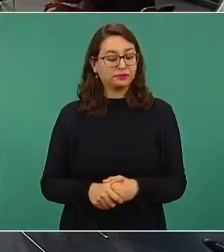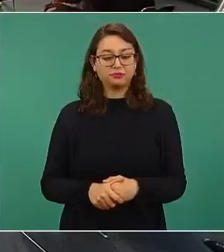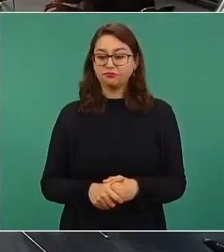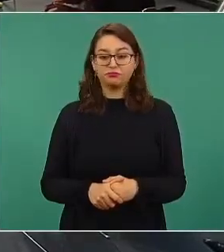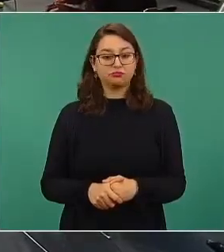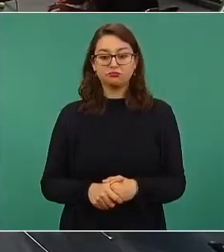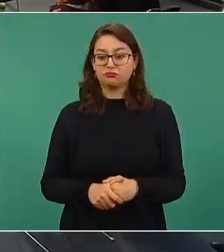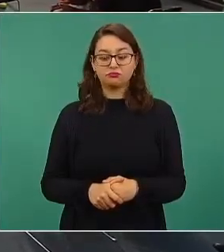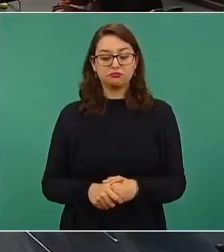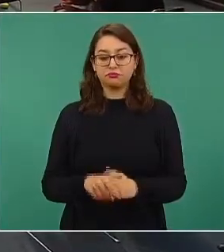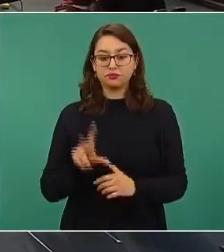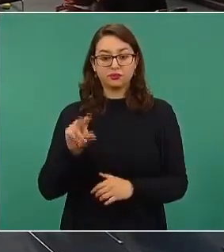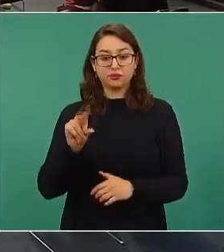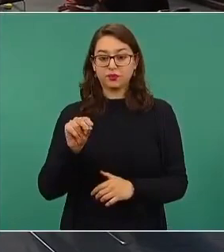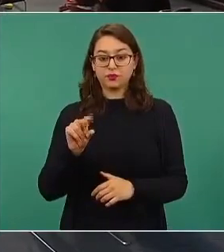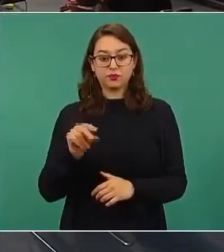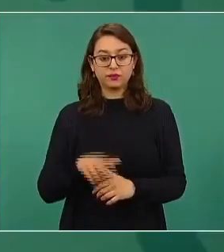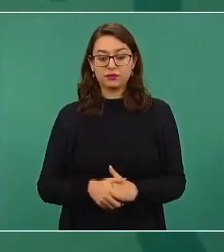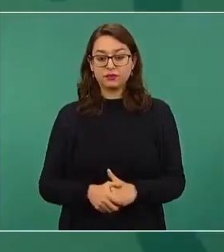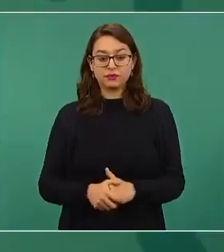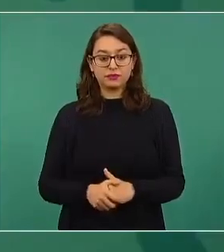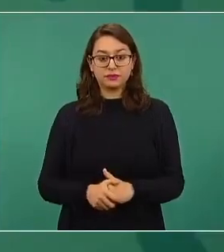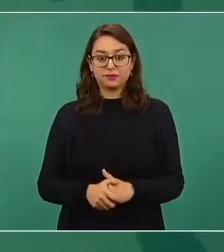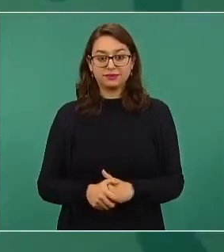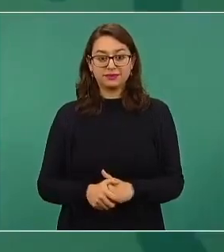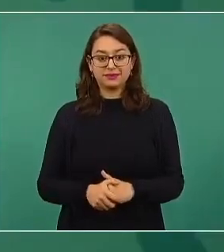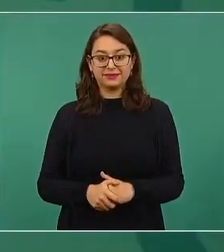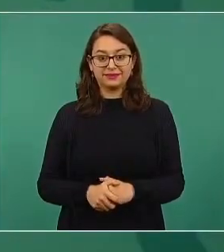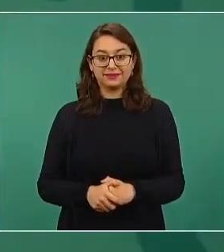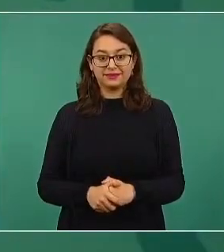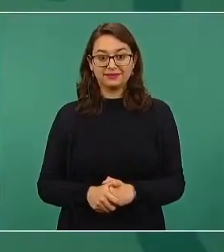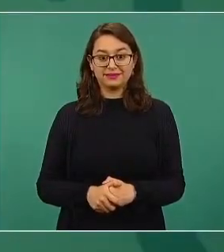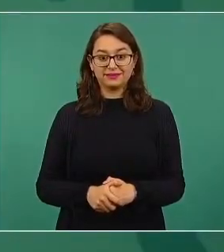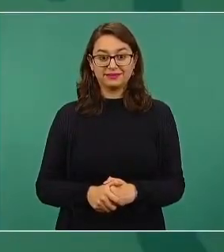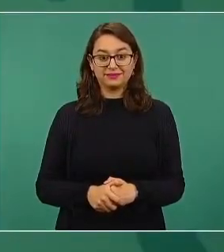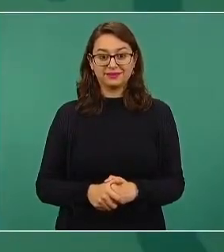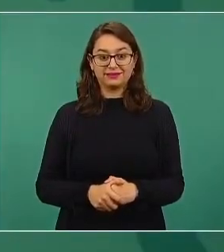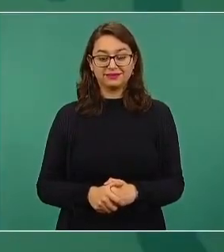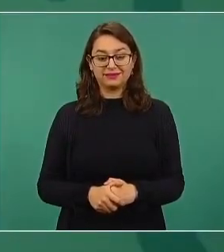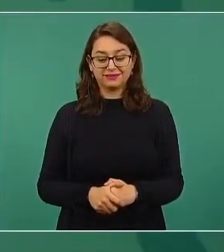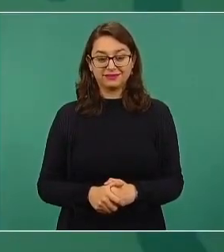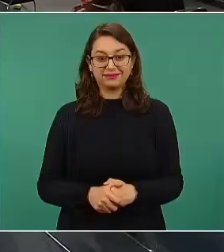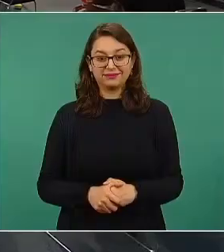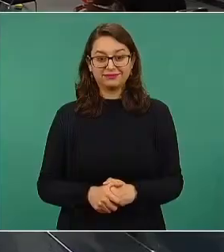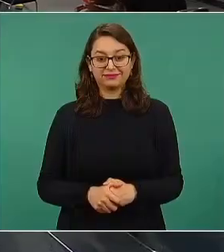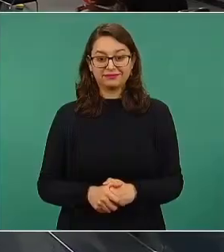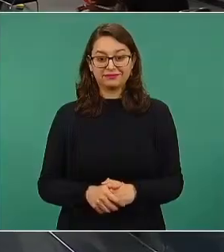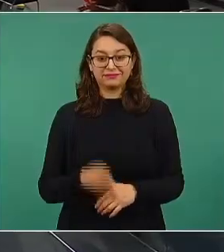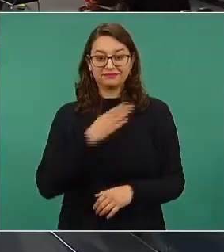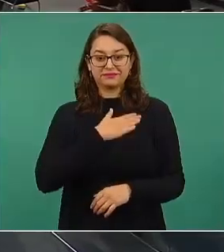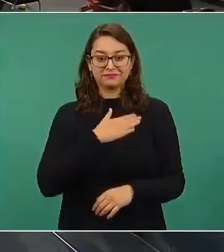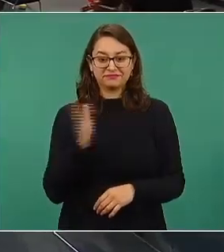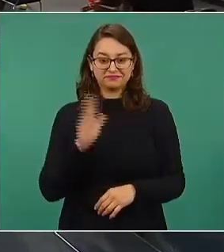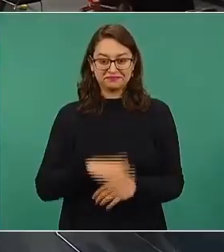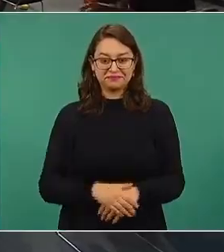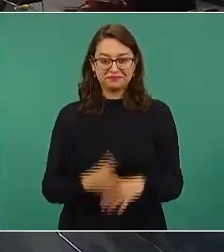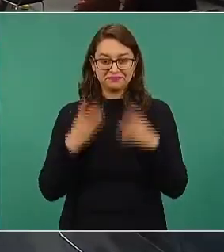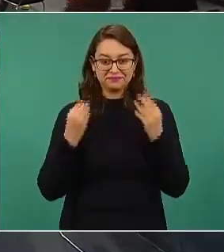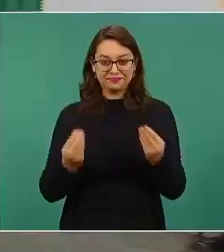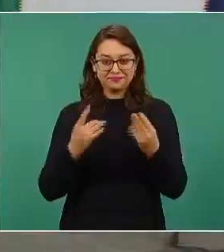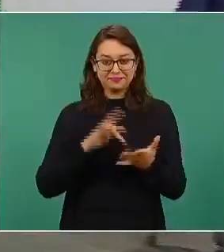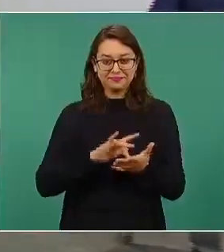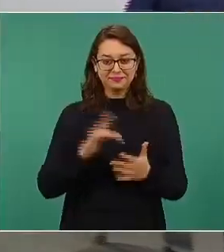No, sí, yo. Bueno, muchas gracias.